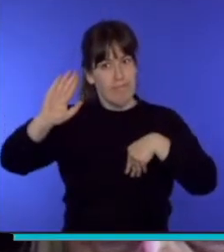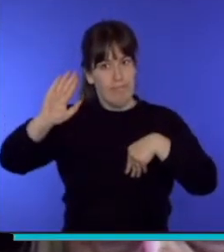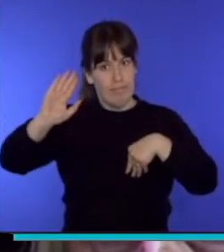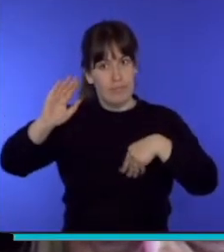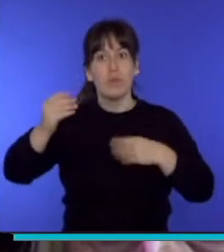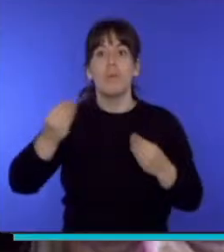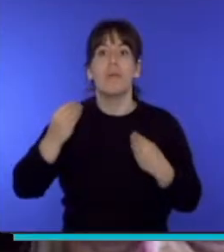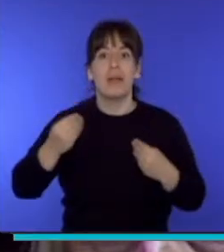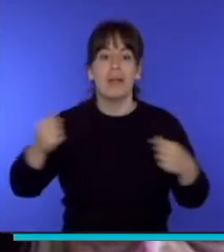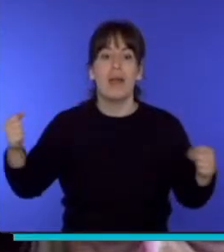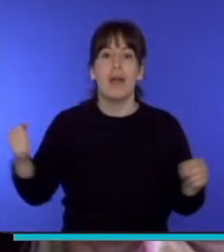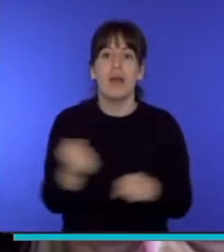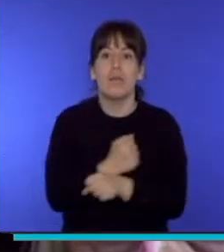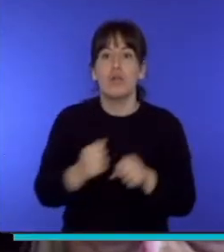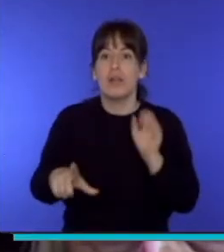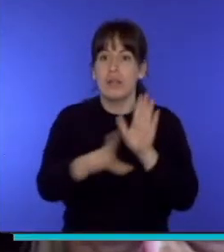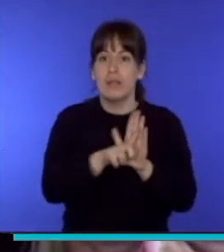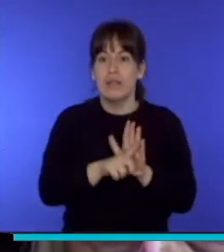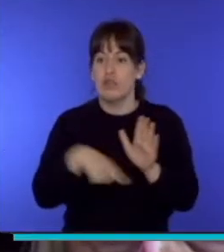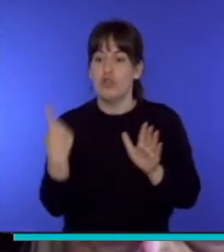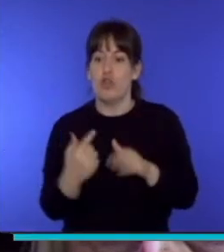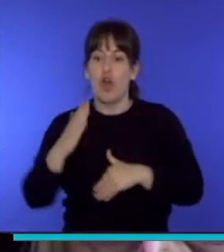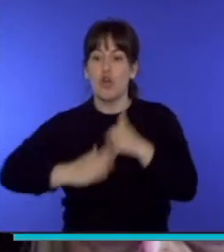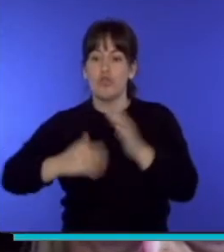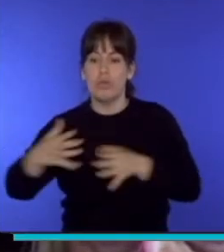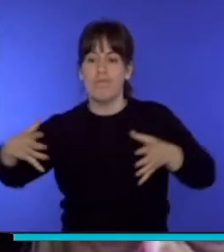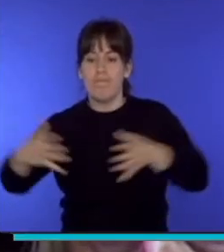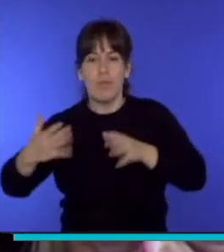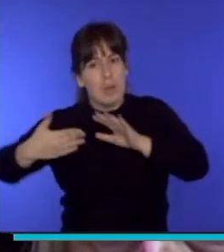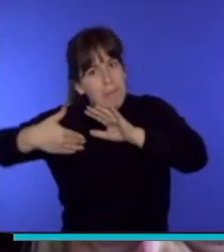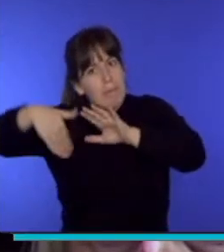Para sancionar una ley hay que construir mayoría.